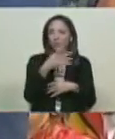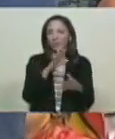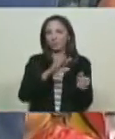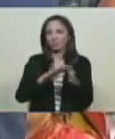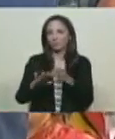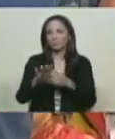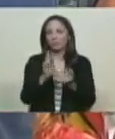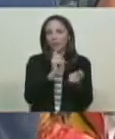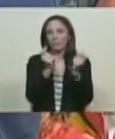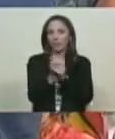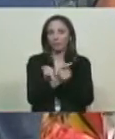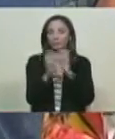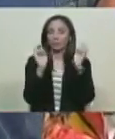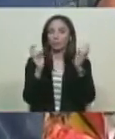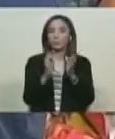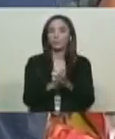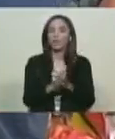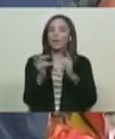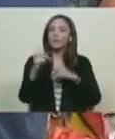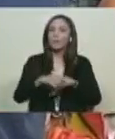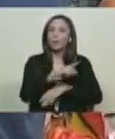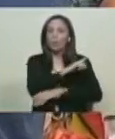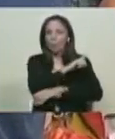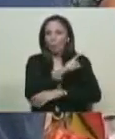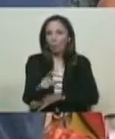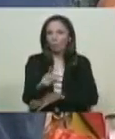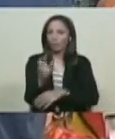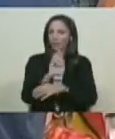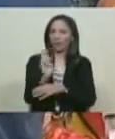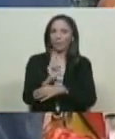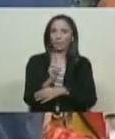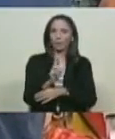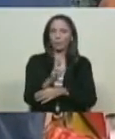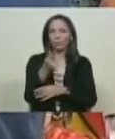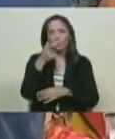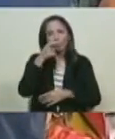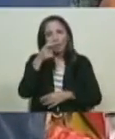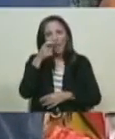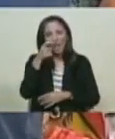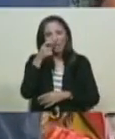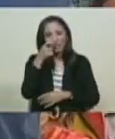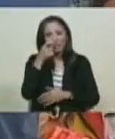camarada. Crear organismos que realicen seguimiento